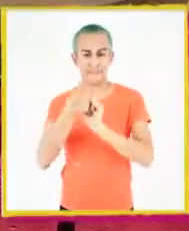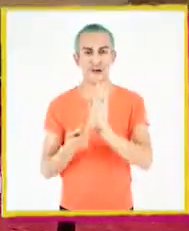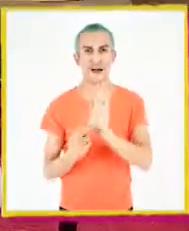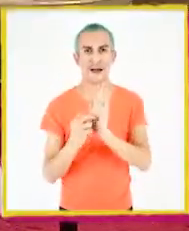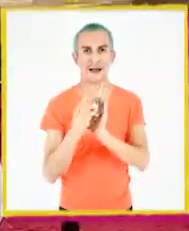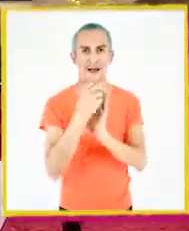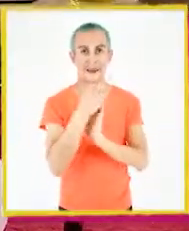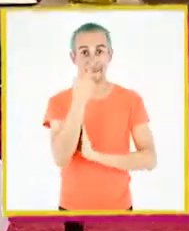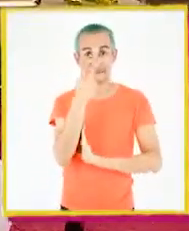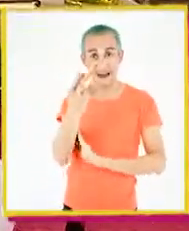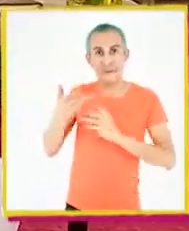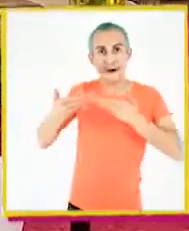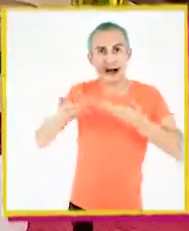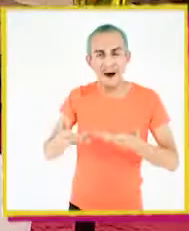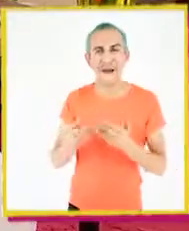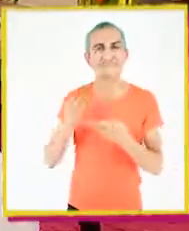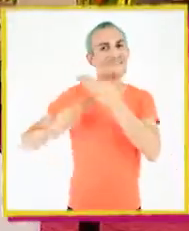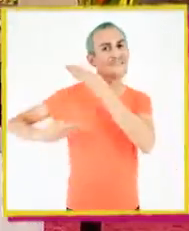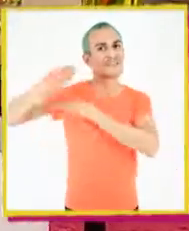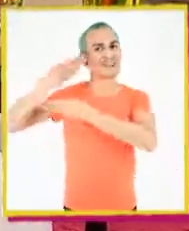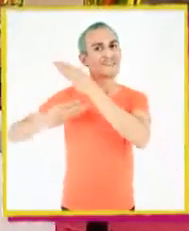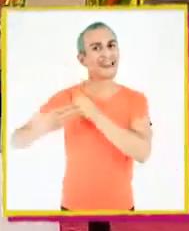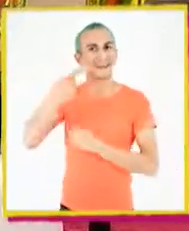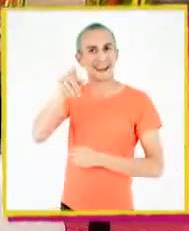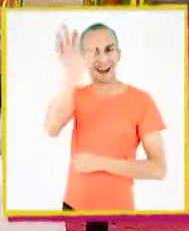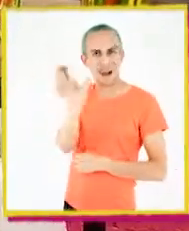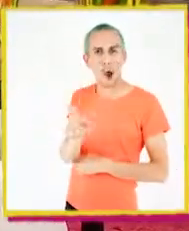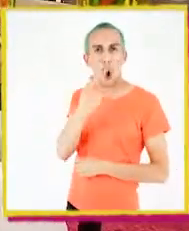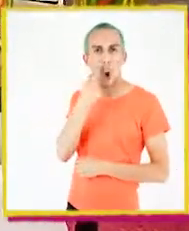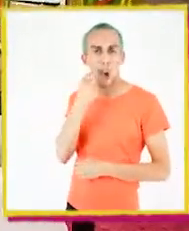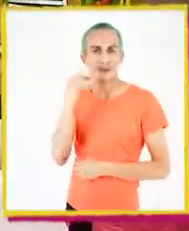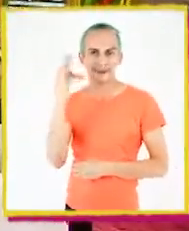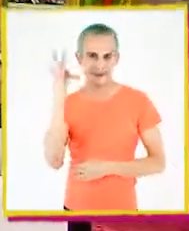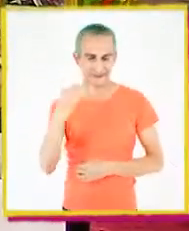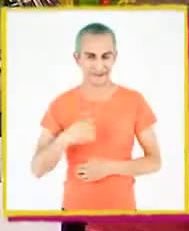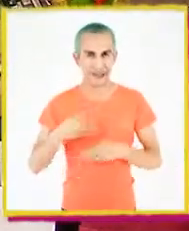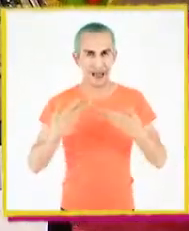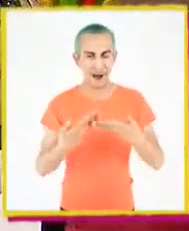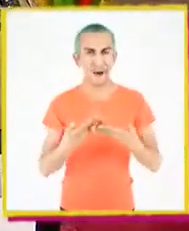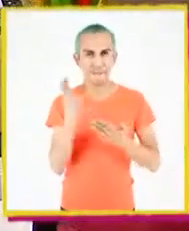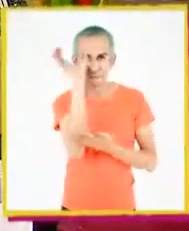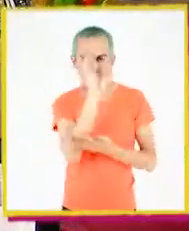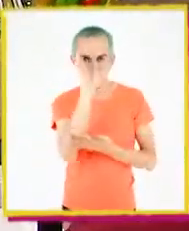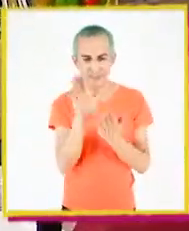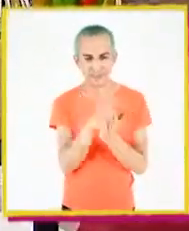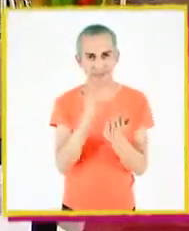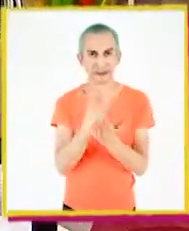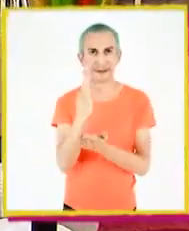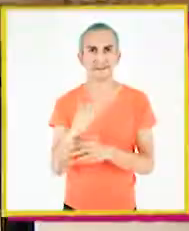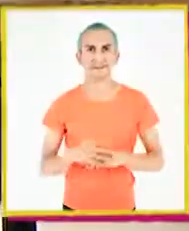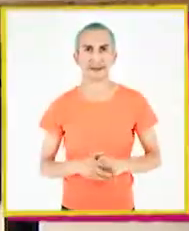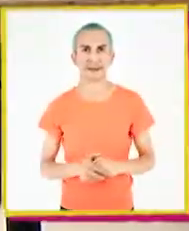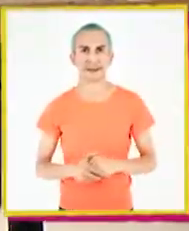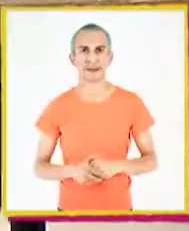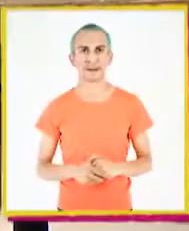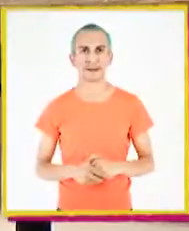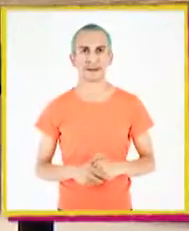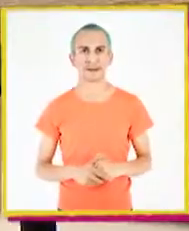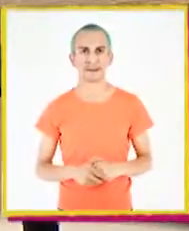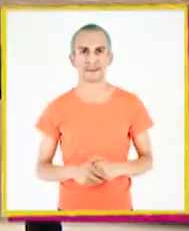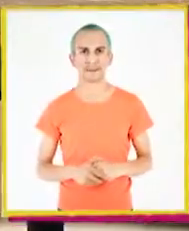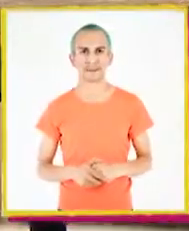escala. Veamos ahora la biografía de Fahrenheit. Vamos a la letra F.